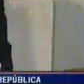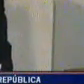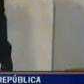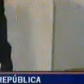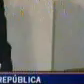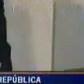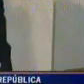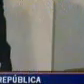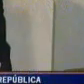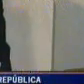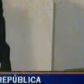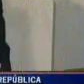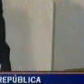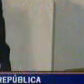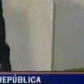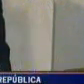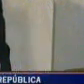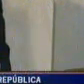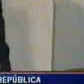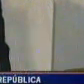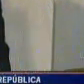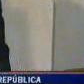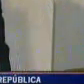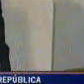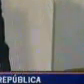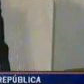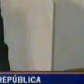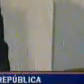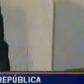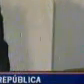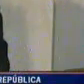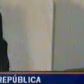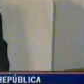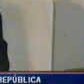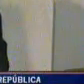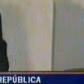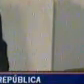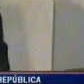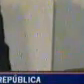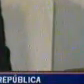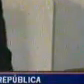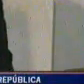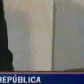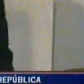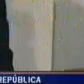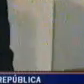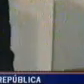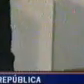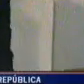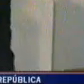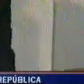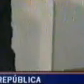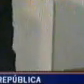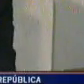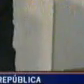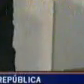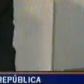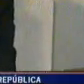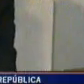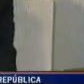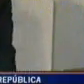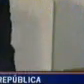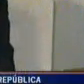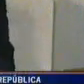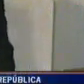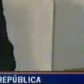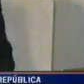tomando riesgos financieros que ningún banquero en su sano juicio estaría dispuesto a asumir, señor ministro. Es a